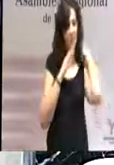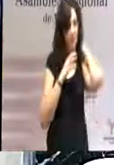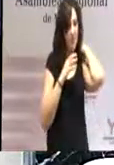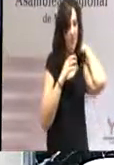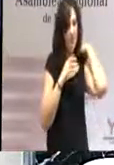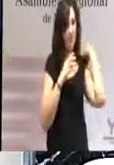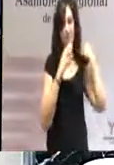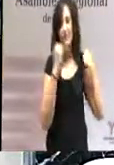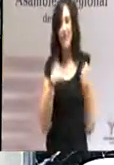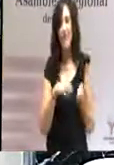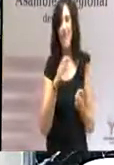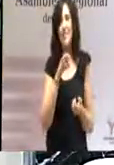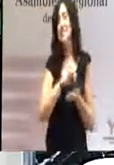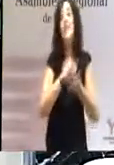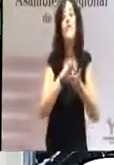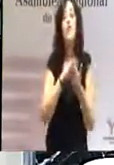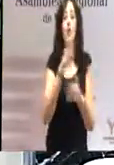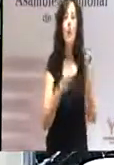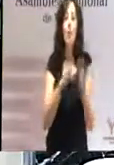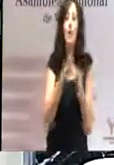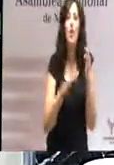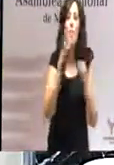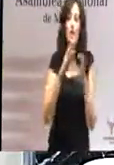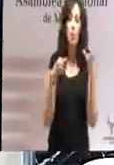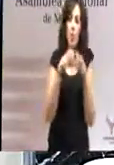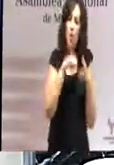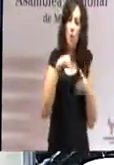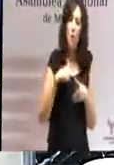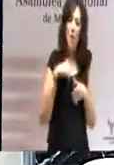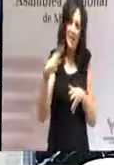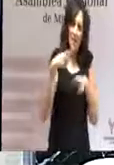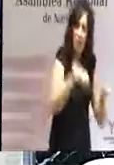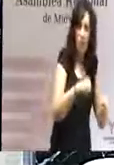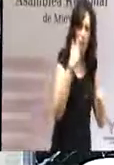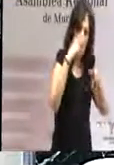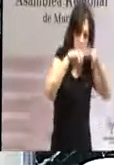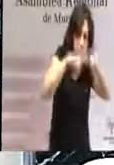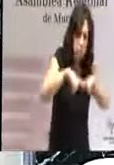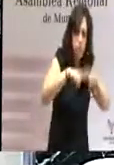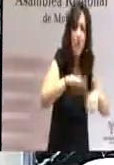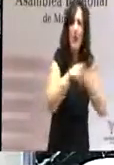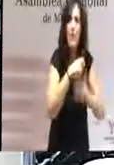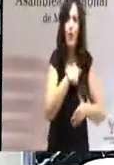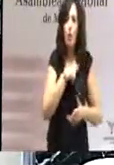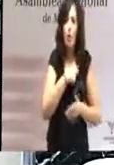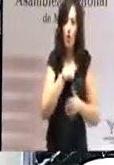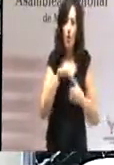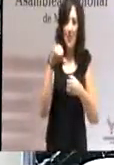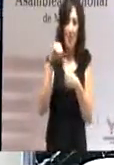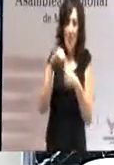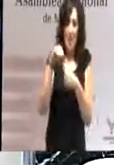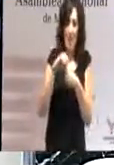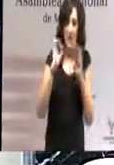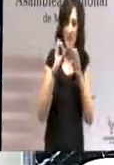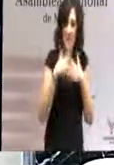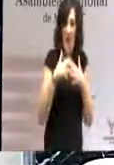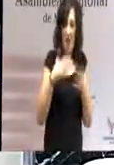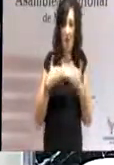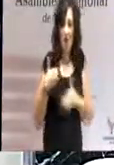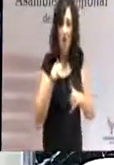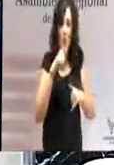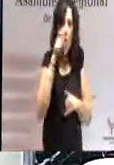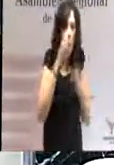propios servicios jurídicos y por la intervención de la comunidad autónoma, y que la propia Comisión de Investigación de la Desaladora de Escombreras, todos y cada uno de los juristas